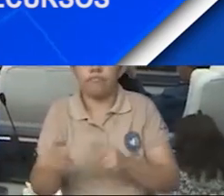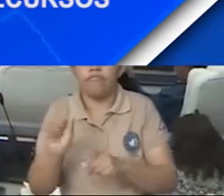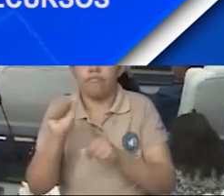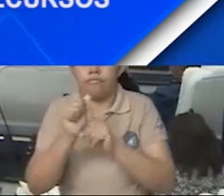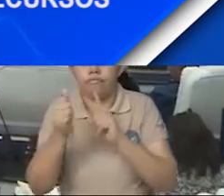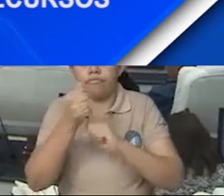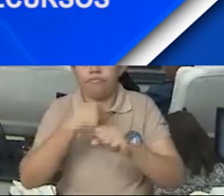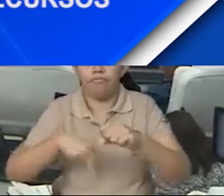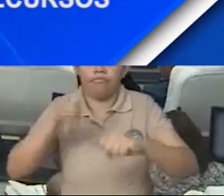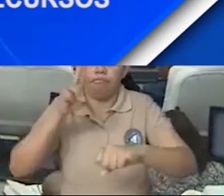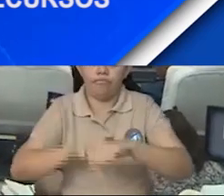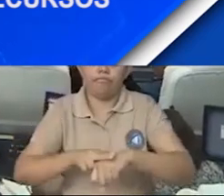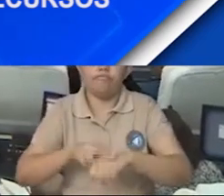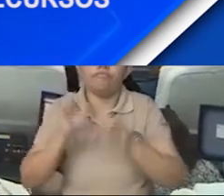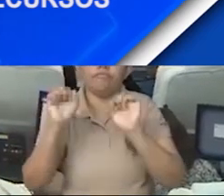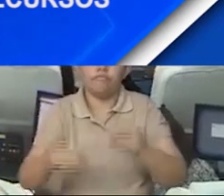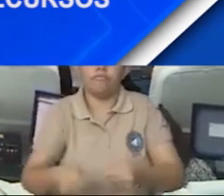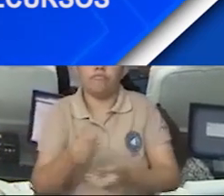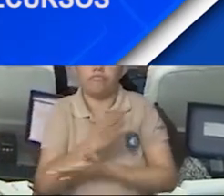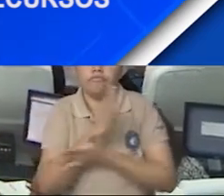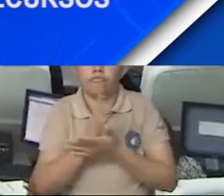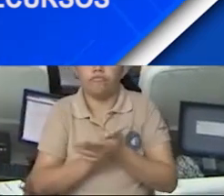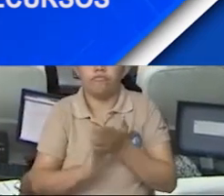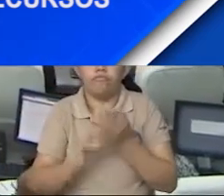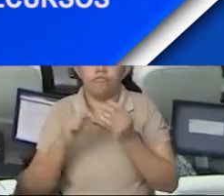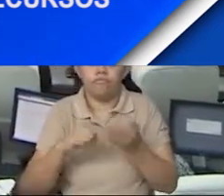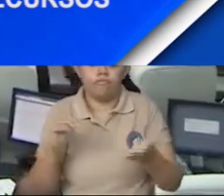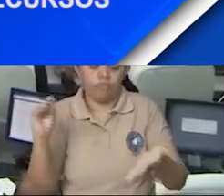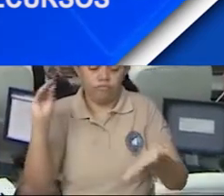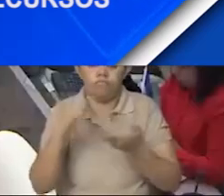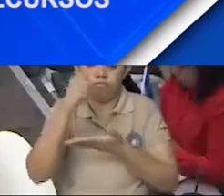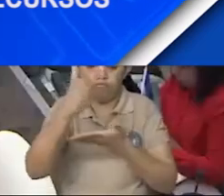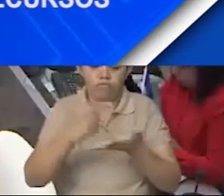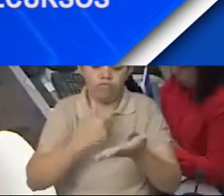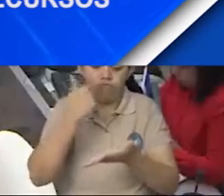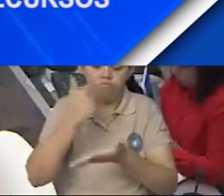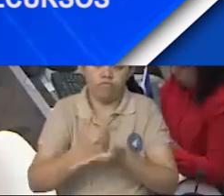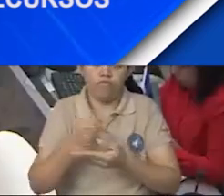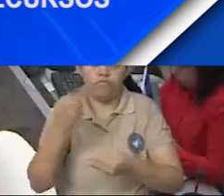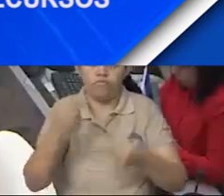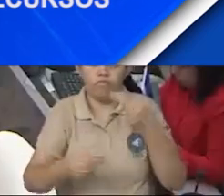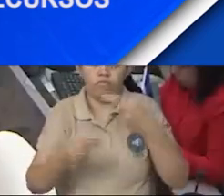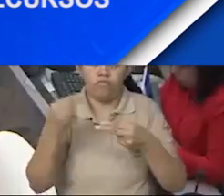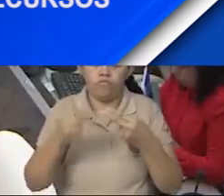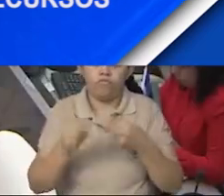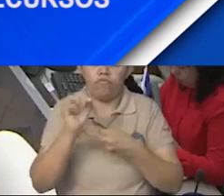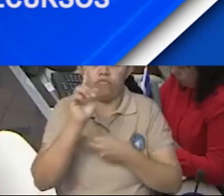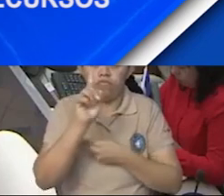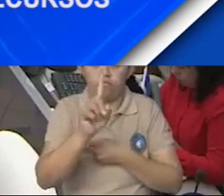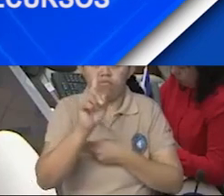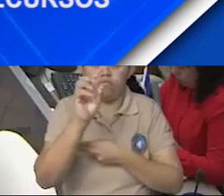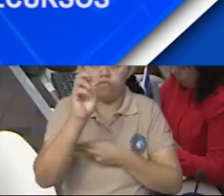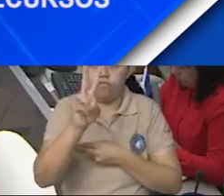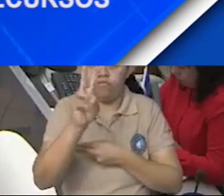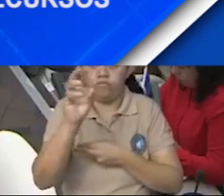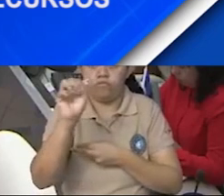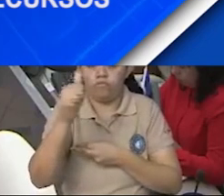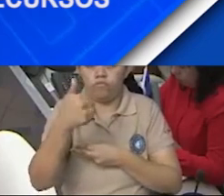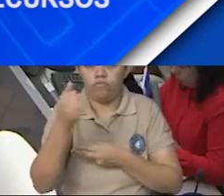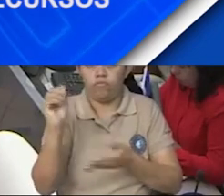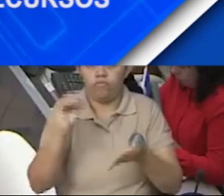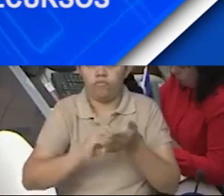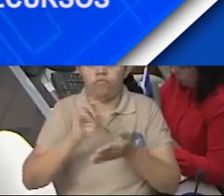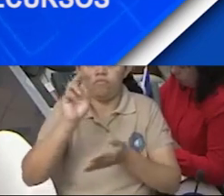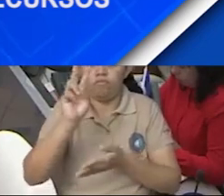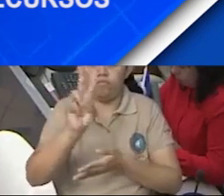de 2022, pago confirmado al Banco Mundial por el gobierno de Nicaragua en instrumento de compromiso por